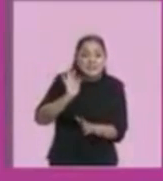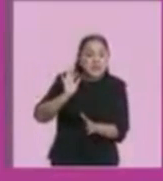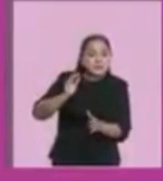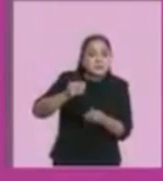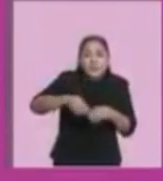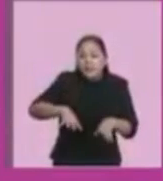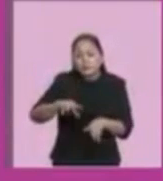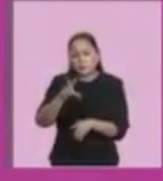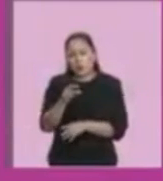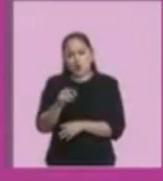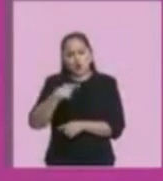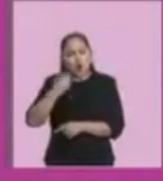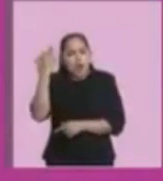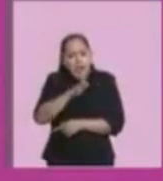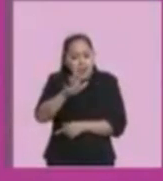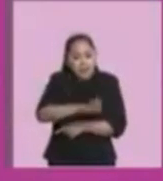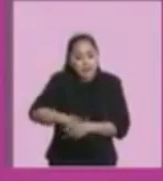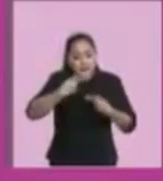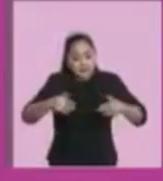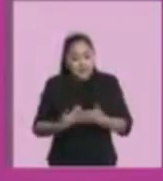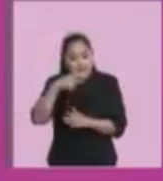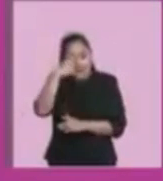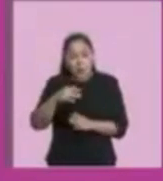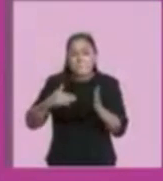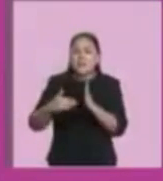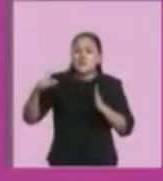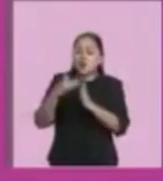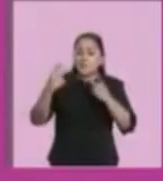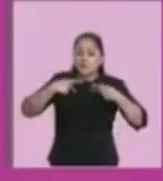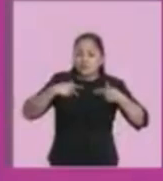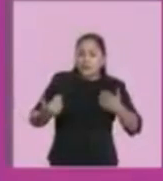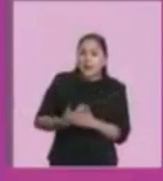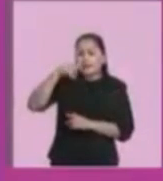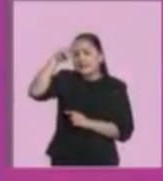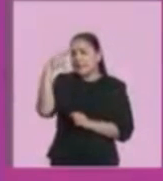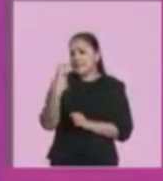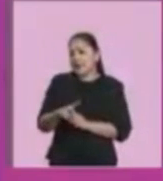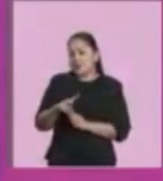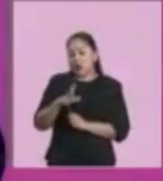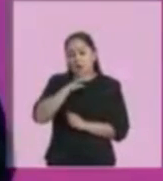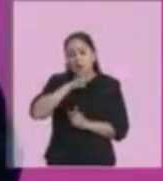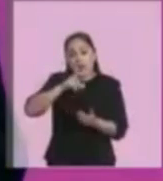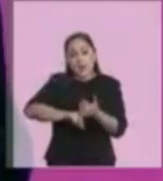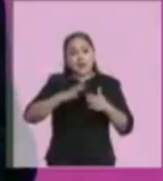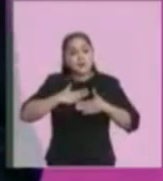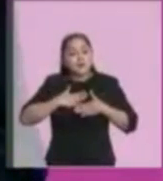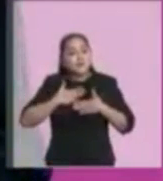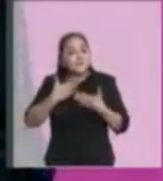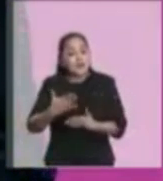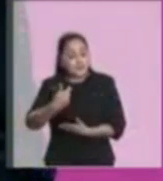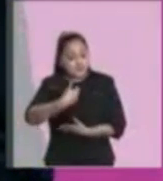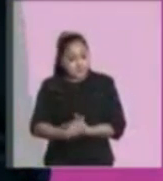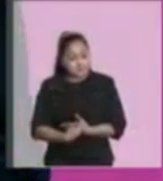no voy a traicionar a millones de mexicanos que están confiando en